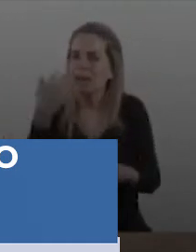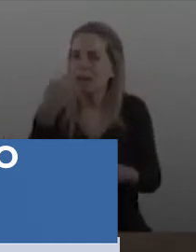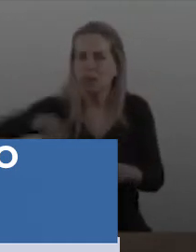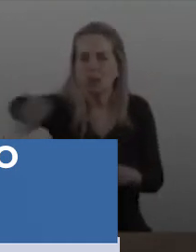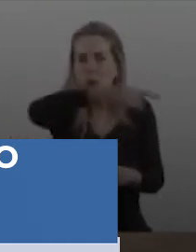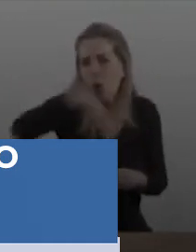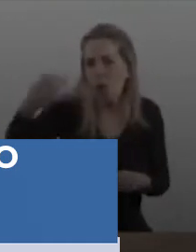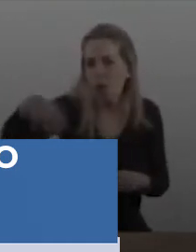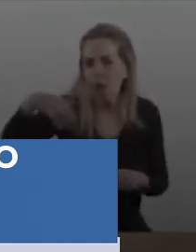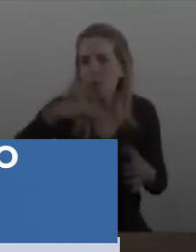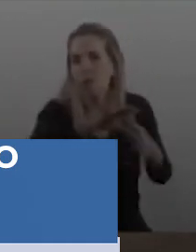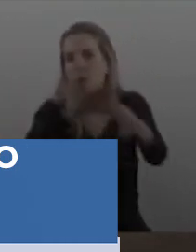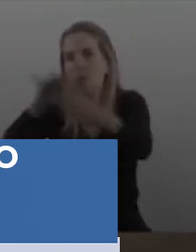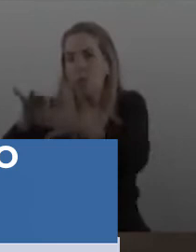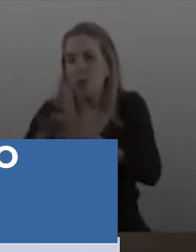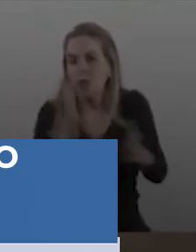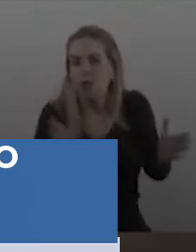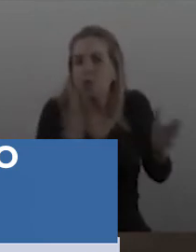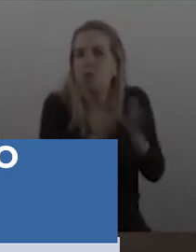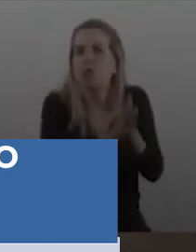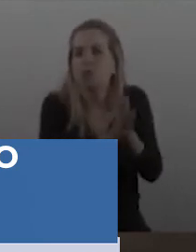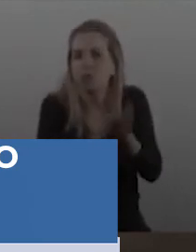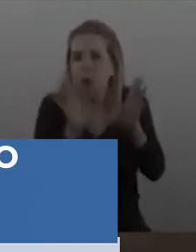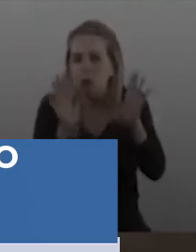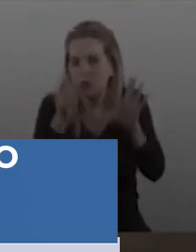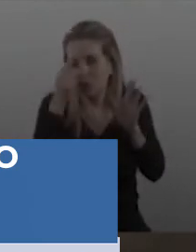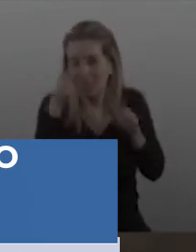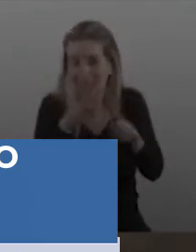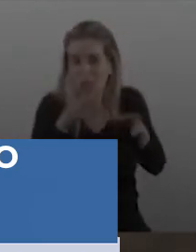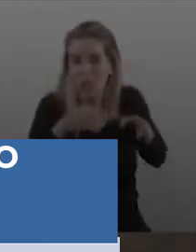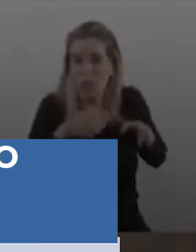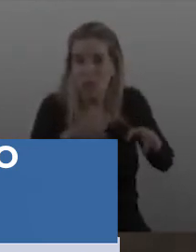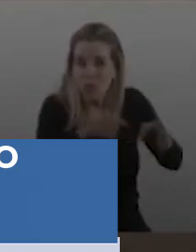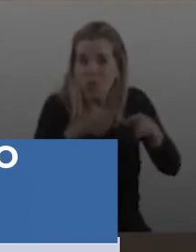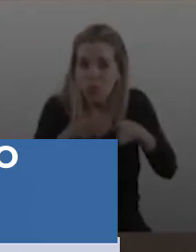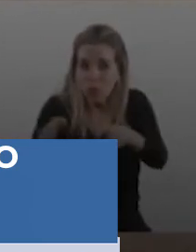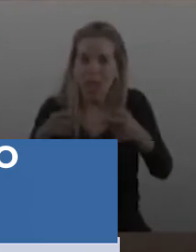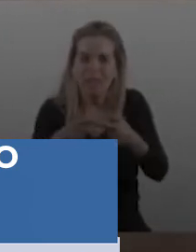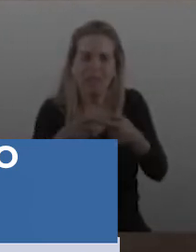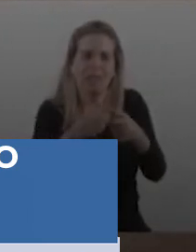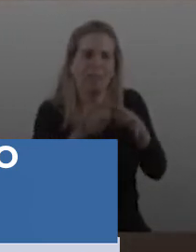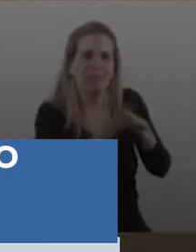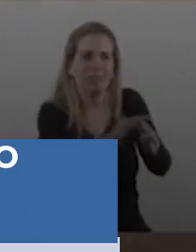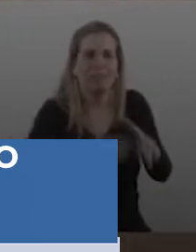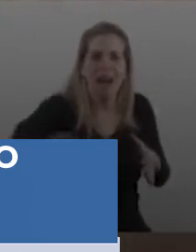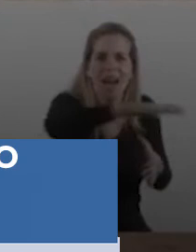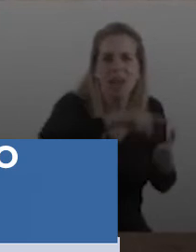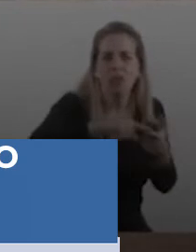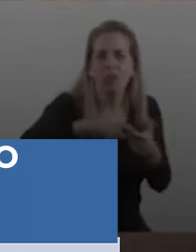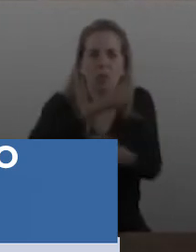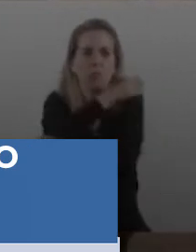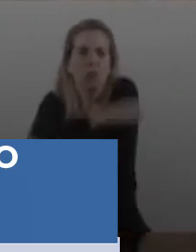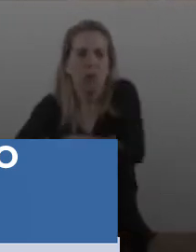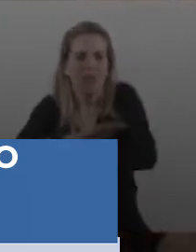unidos. Unir a la Argentina con mejores rutas, terminar con los barrios carenciados, proteger